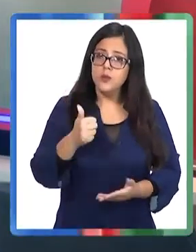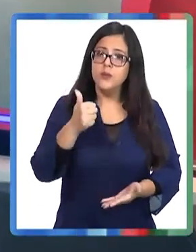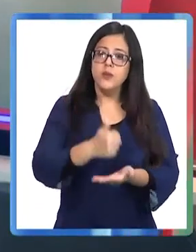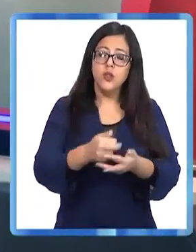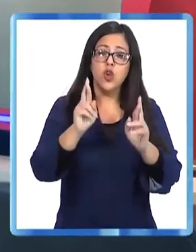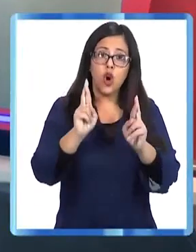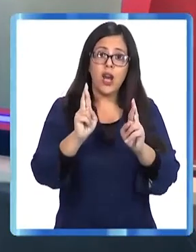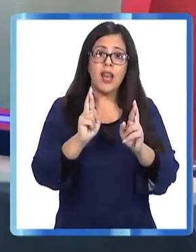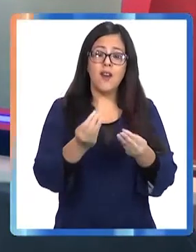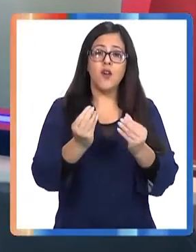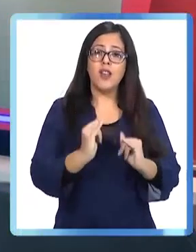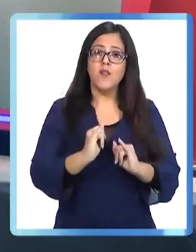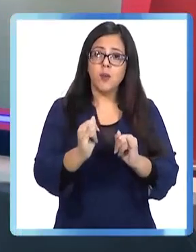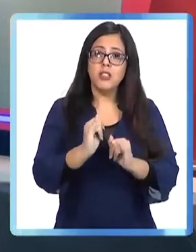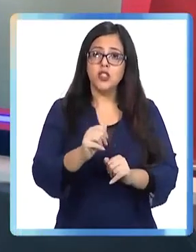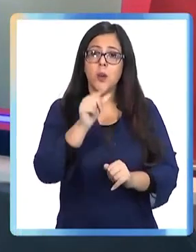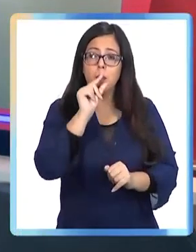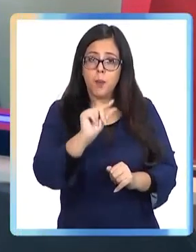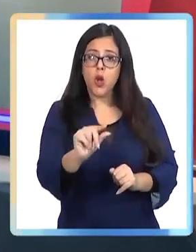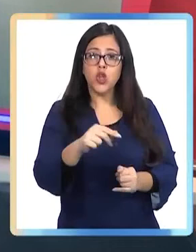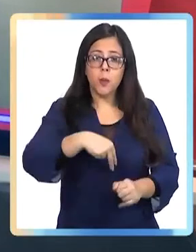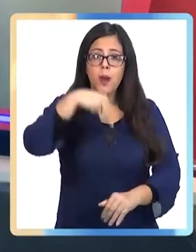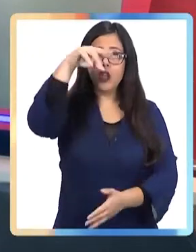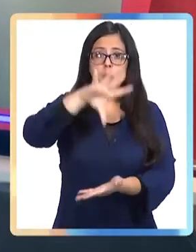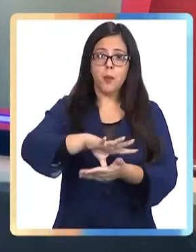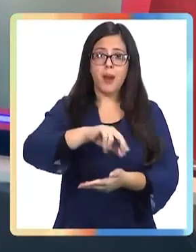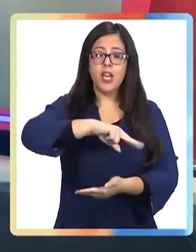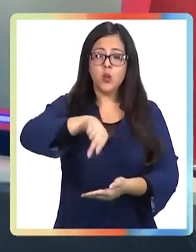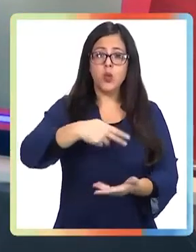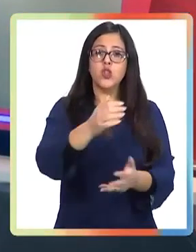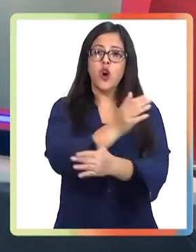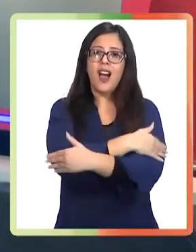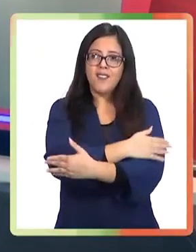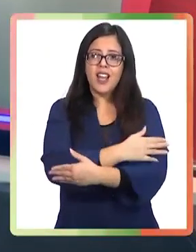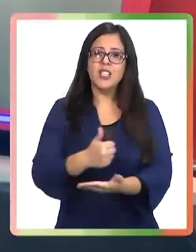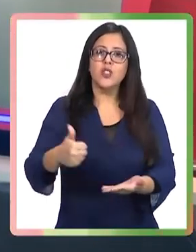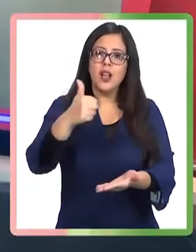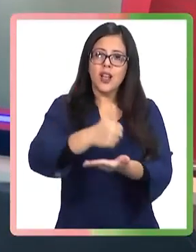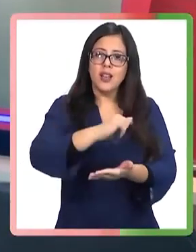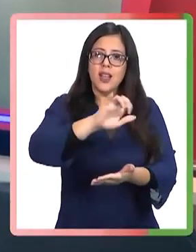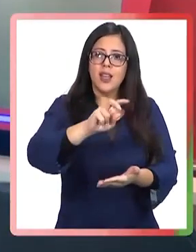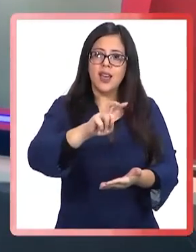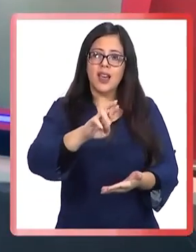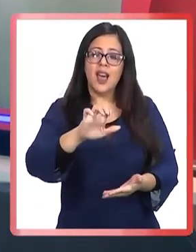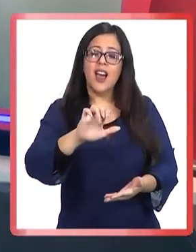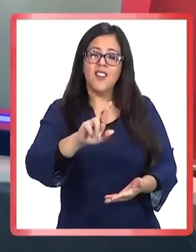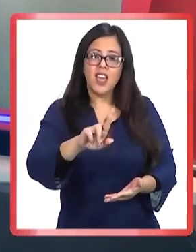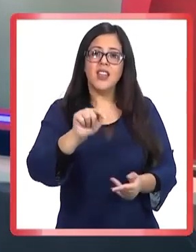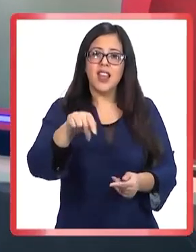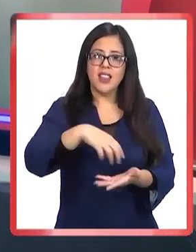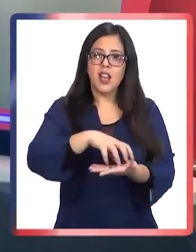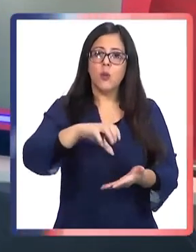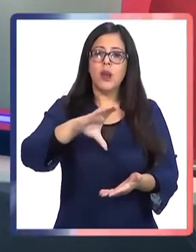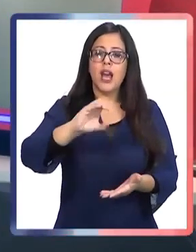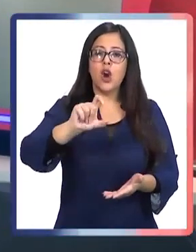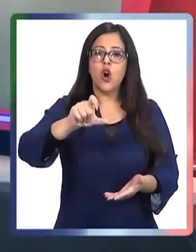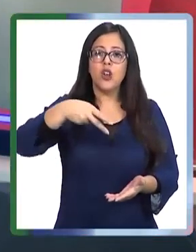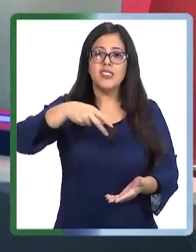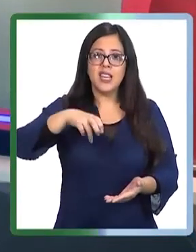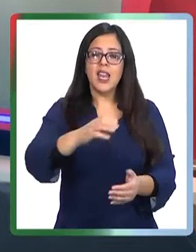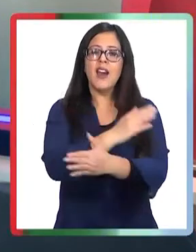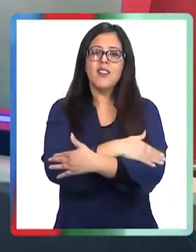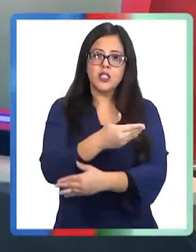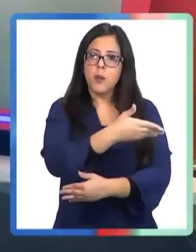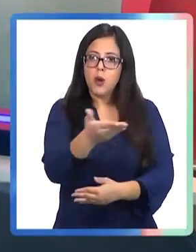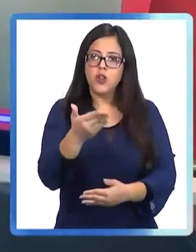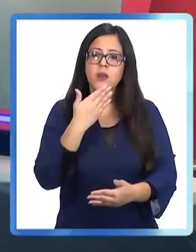también, alcalde. Ojalá vengan buenas noticias y pronto para el norte de nuestro país. Un abrazo grande, alcalde Javier García Choque, desde Colchane. Un